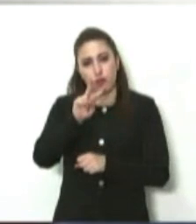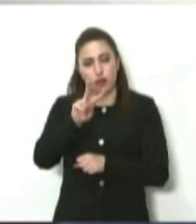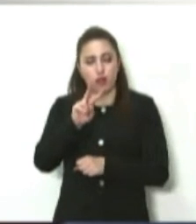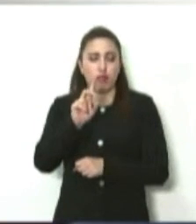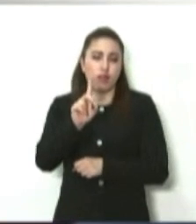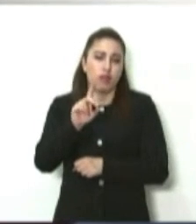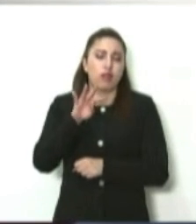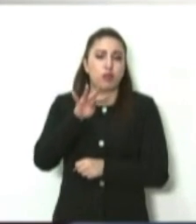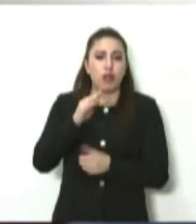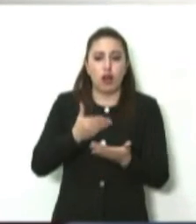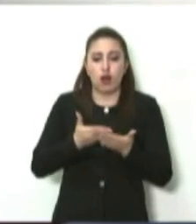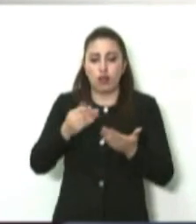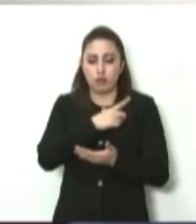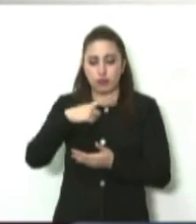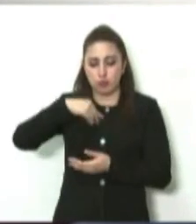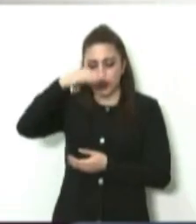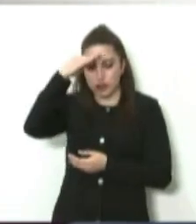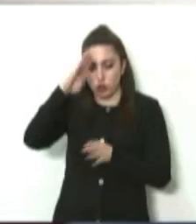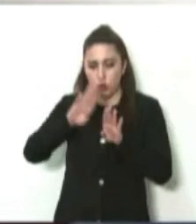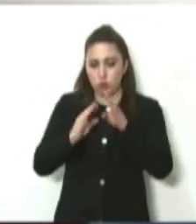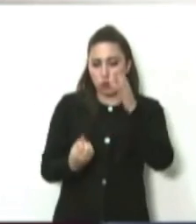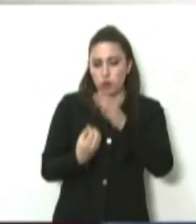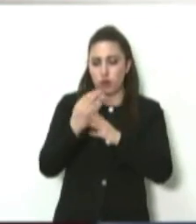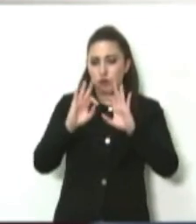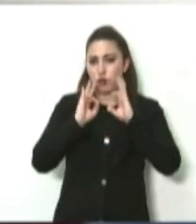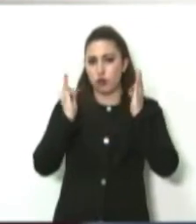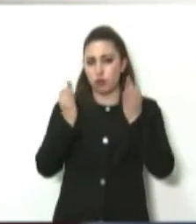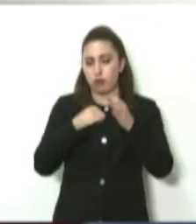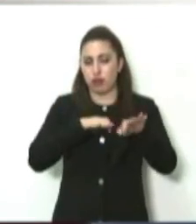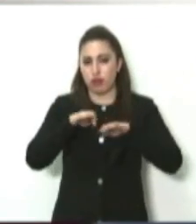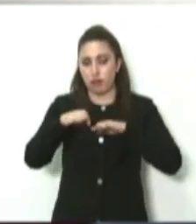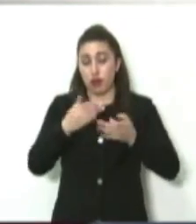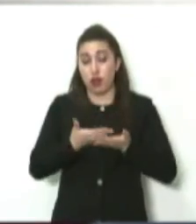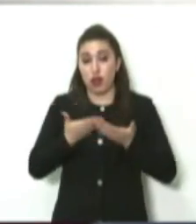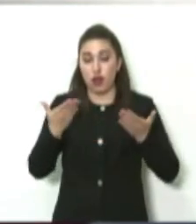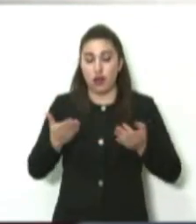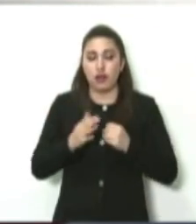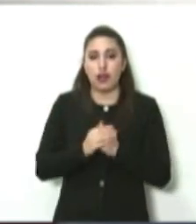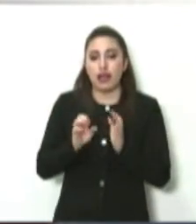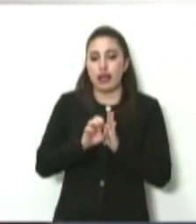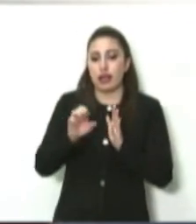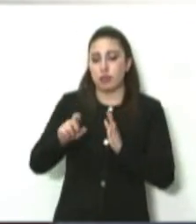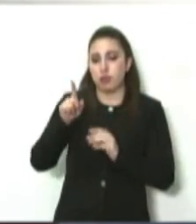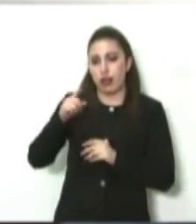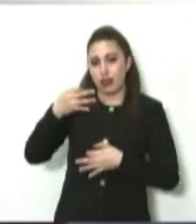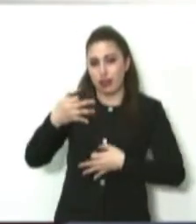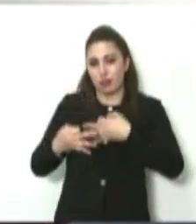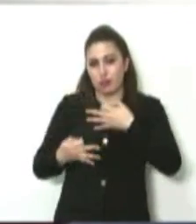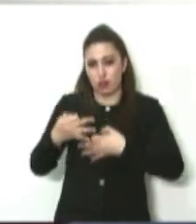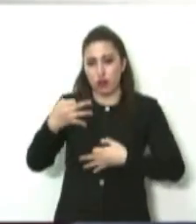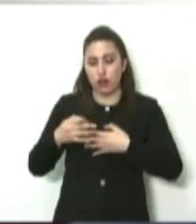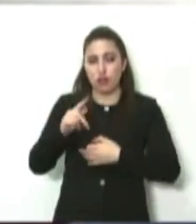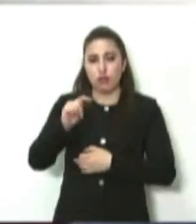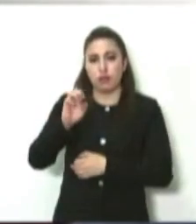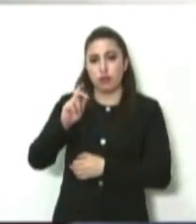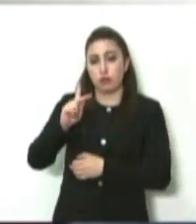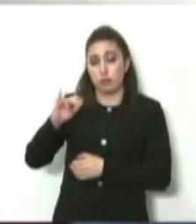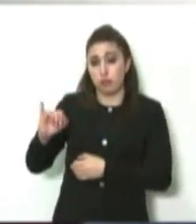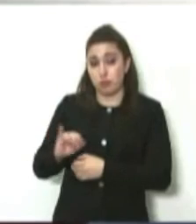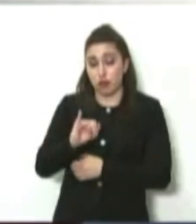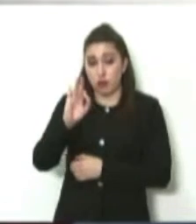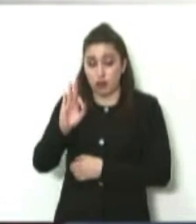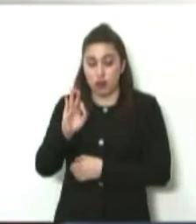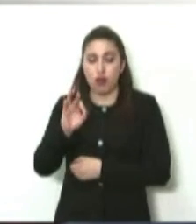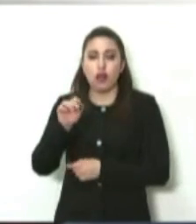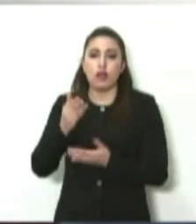hay que dejar claro que las instituciones del estado mexicano en este caso el tribunal electoral del poder judicial de la